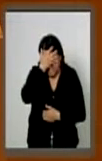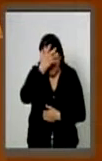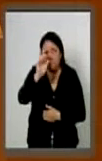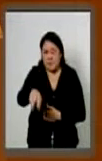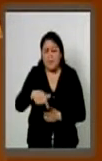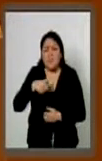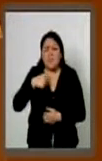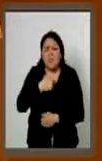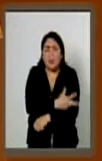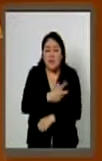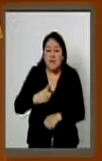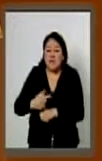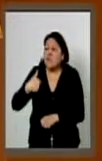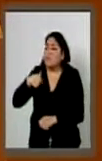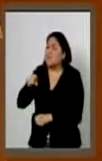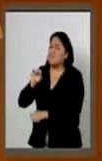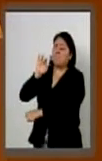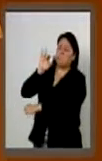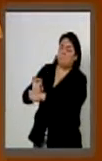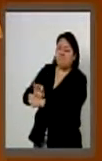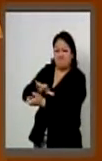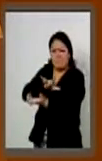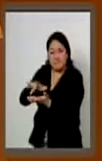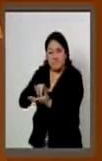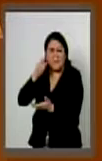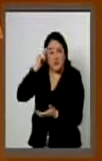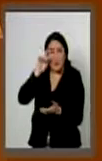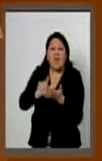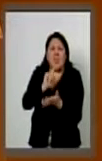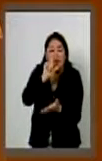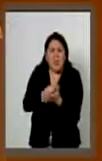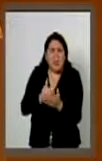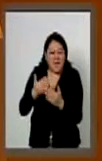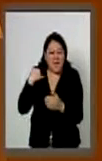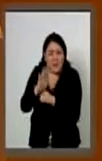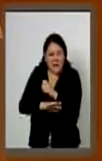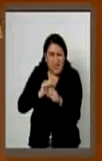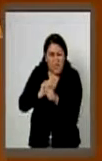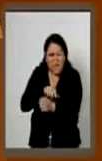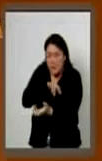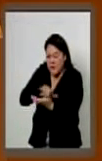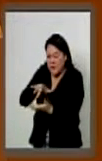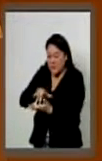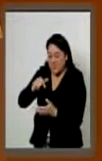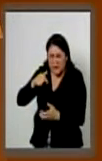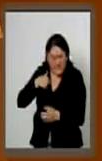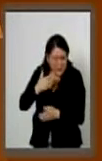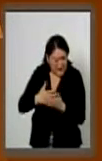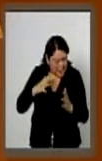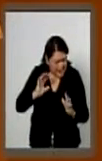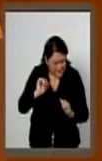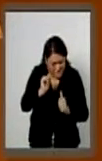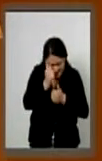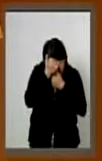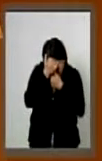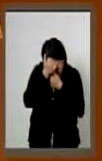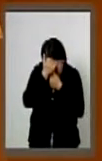de haberles solapado la ley de los animales del circo.